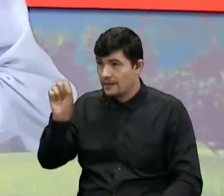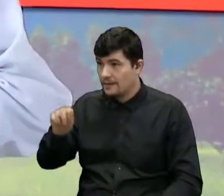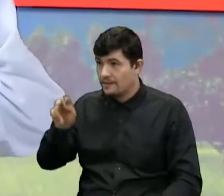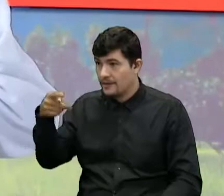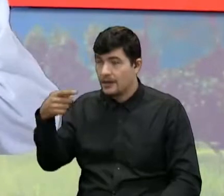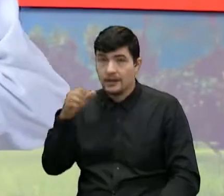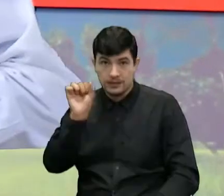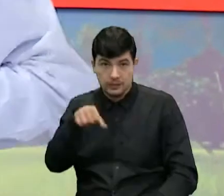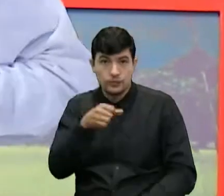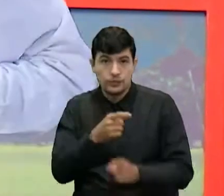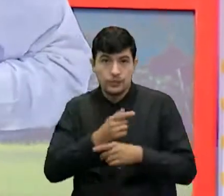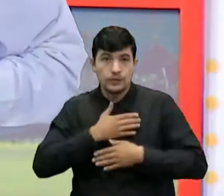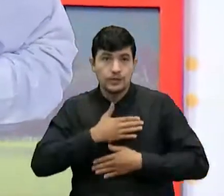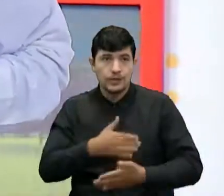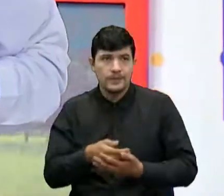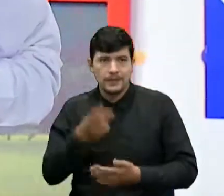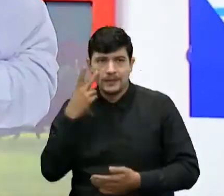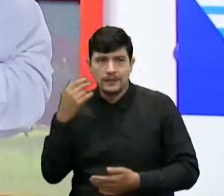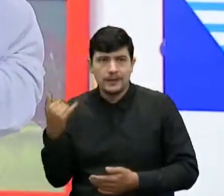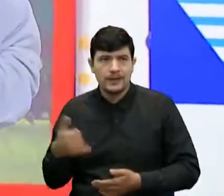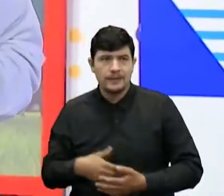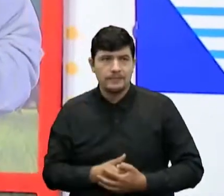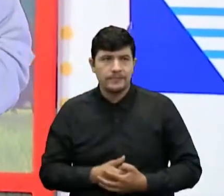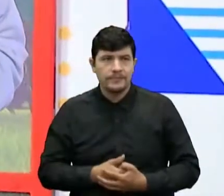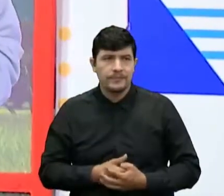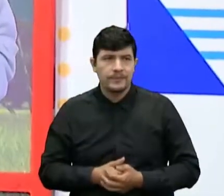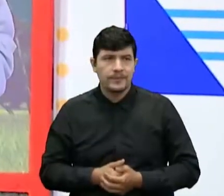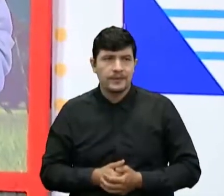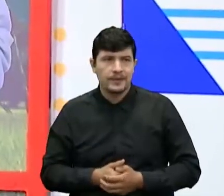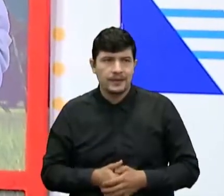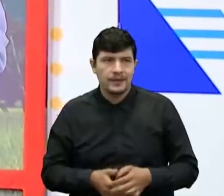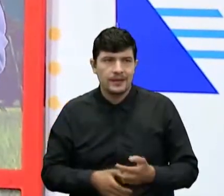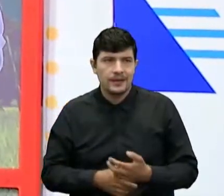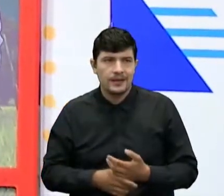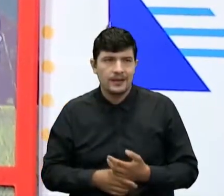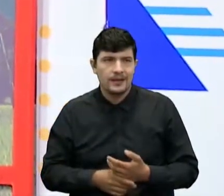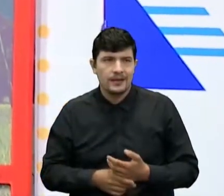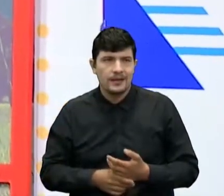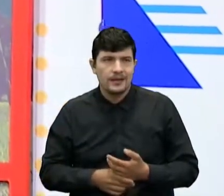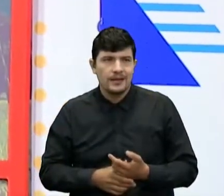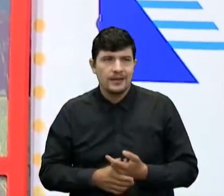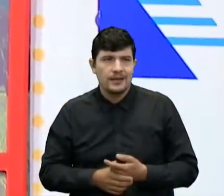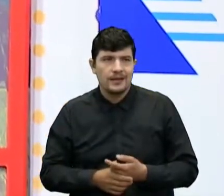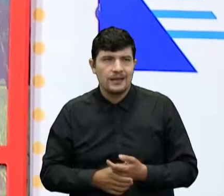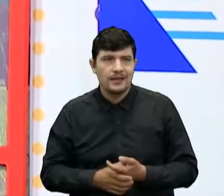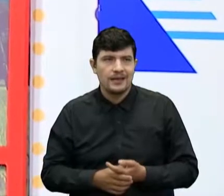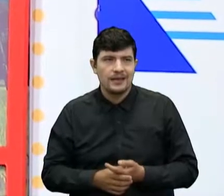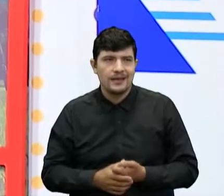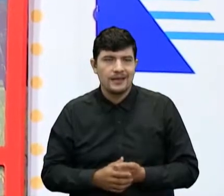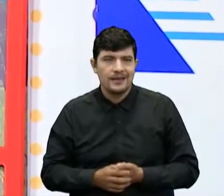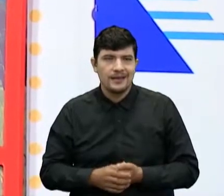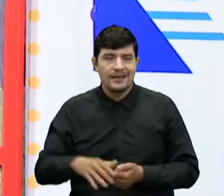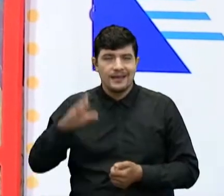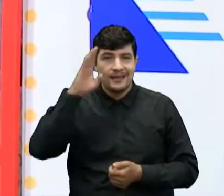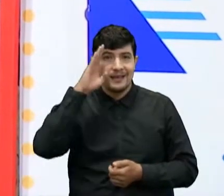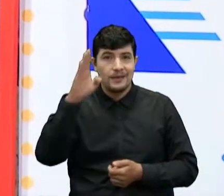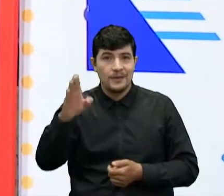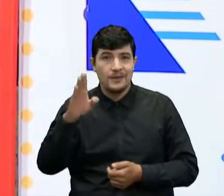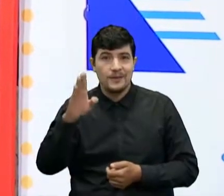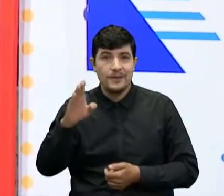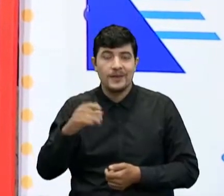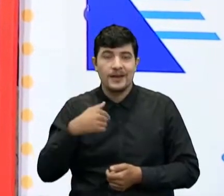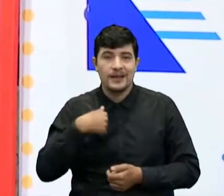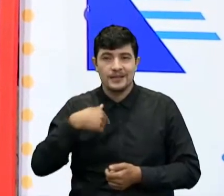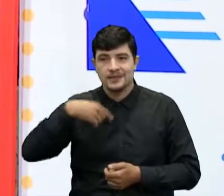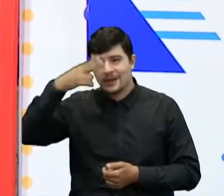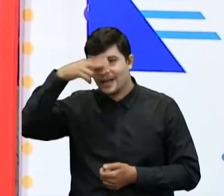Sí, señor Acá está Mr. Frank La está escuchando Salúdalo Hola, hola Hola Yo soy